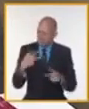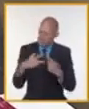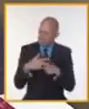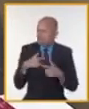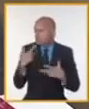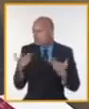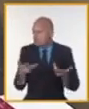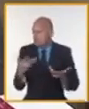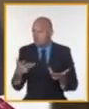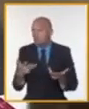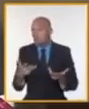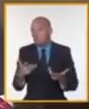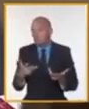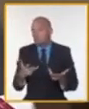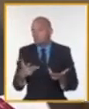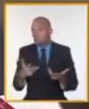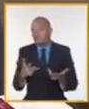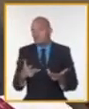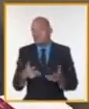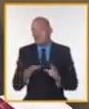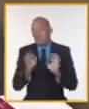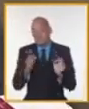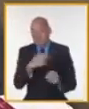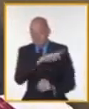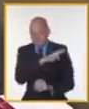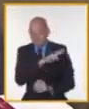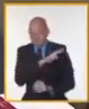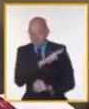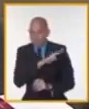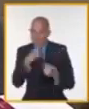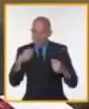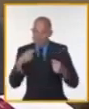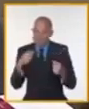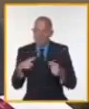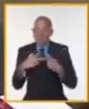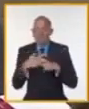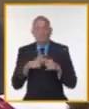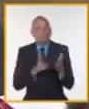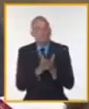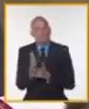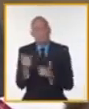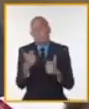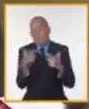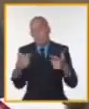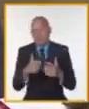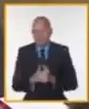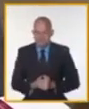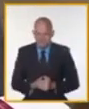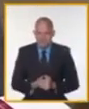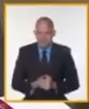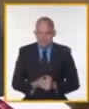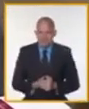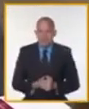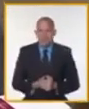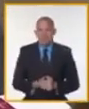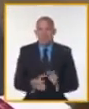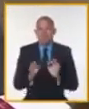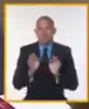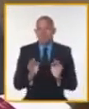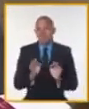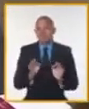dudas, este no puede ser el escenario único en el uso de la ciencia. Se ha insistido